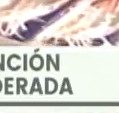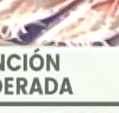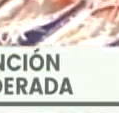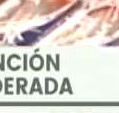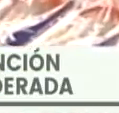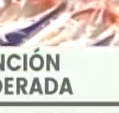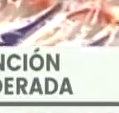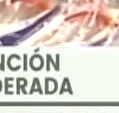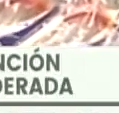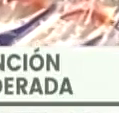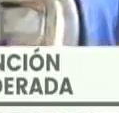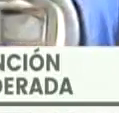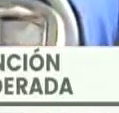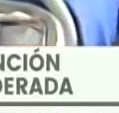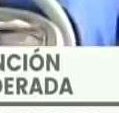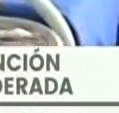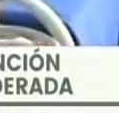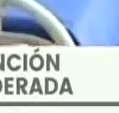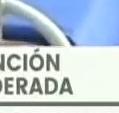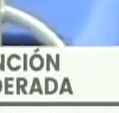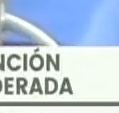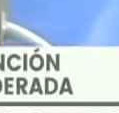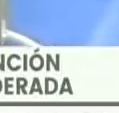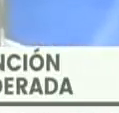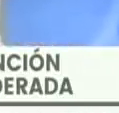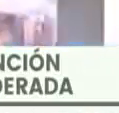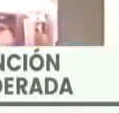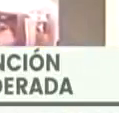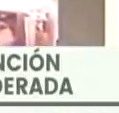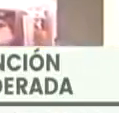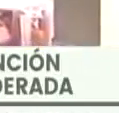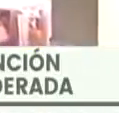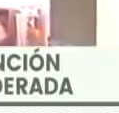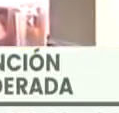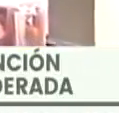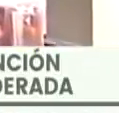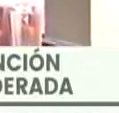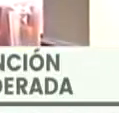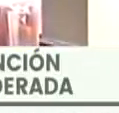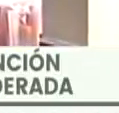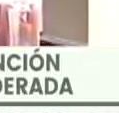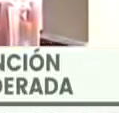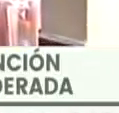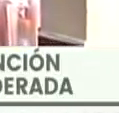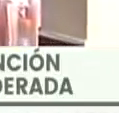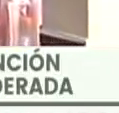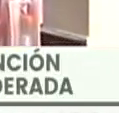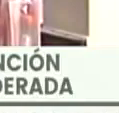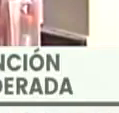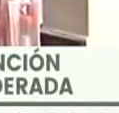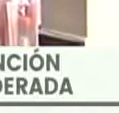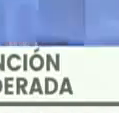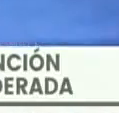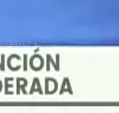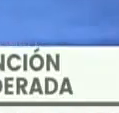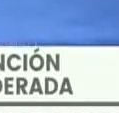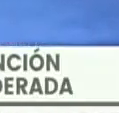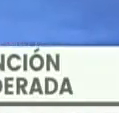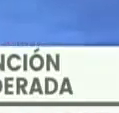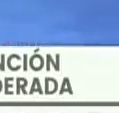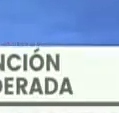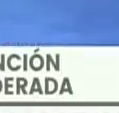el omeprazol, la dexametasona y el carbativir, nuestro antiviral de amplio